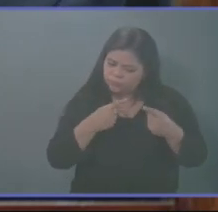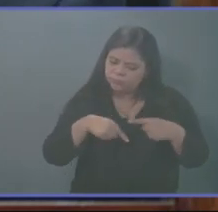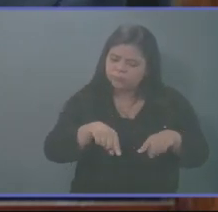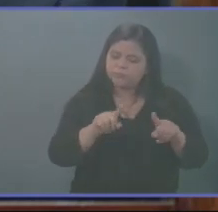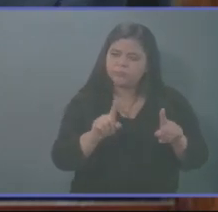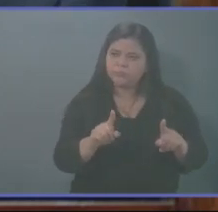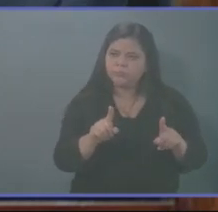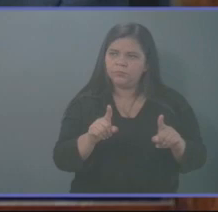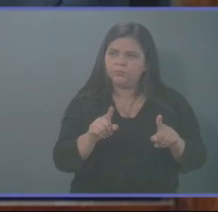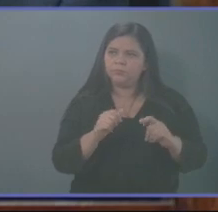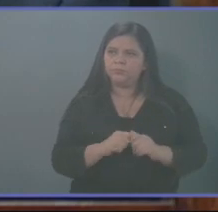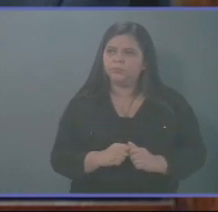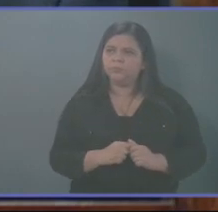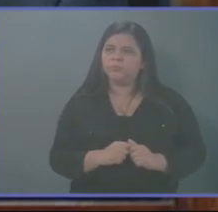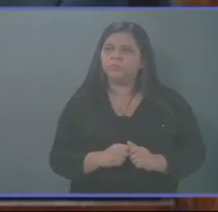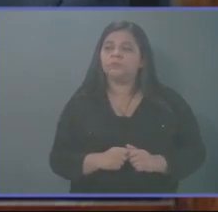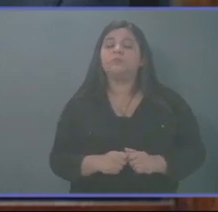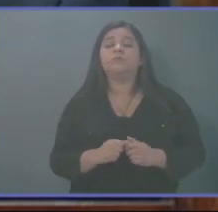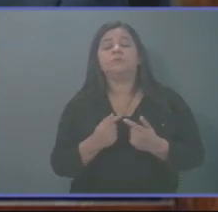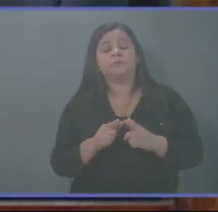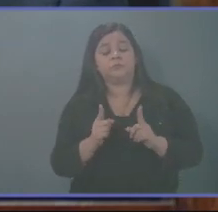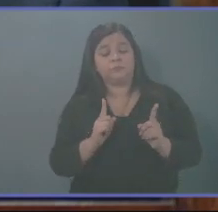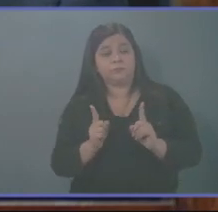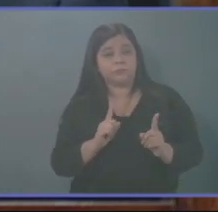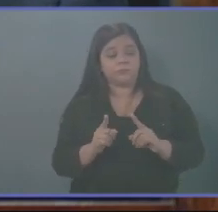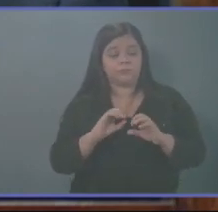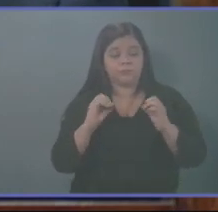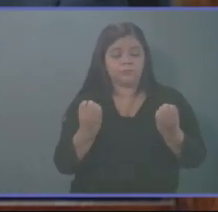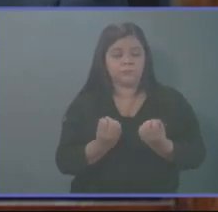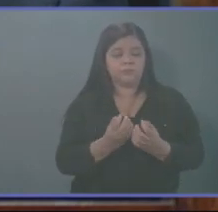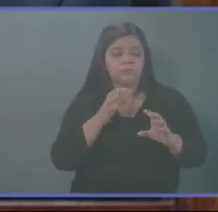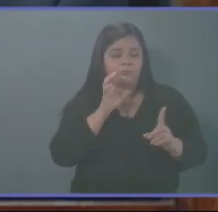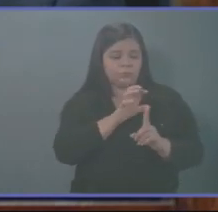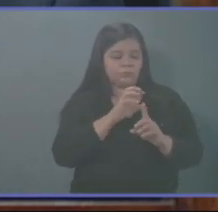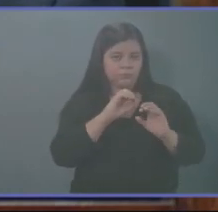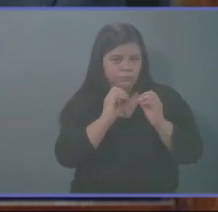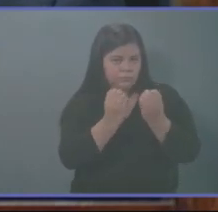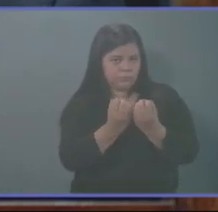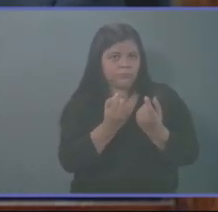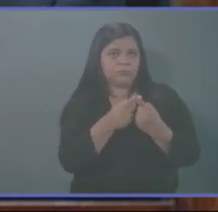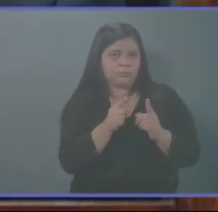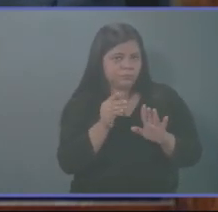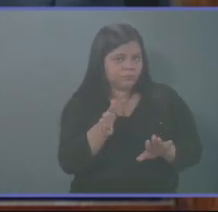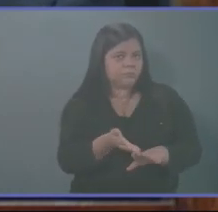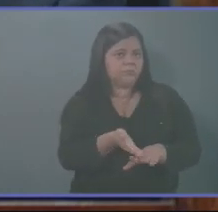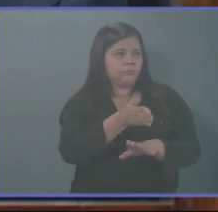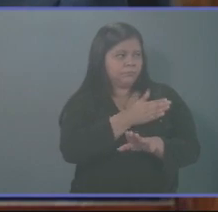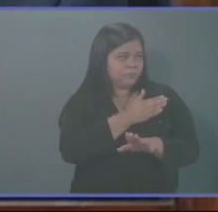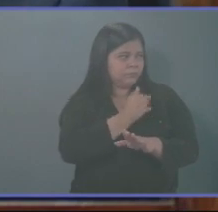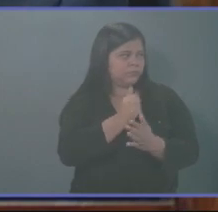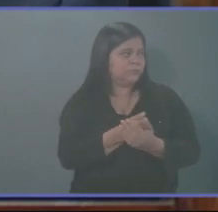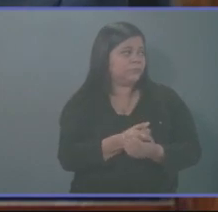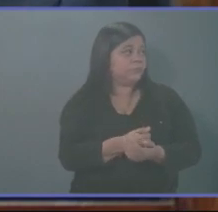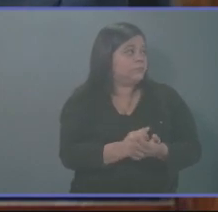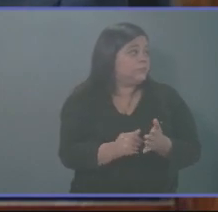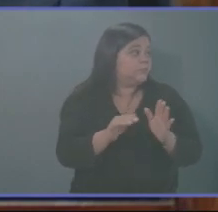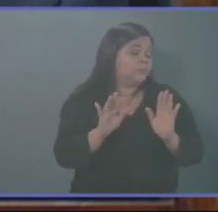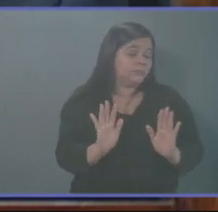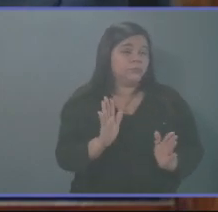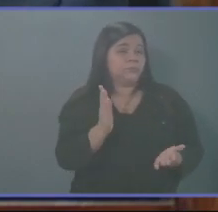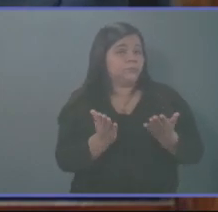situaciones, en la magnitud de la organización del crimen organizado que ya era en ese momento, o que en su